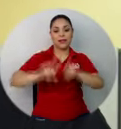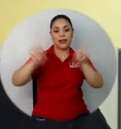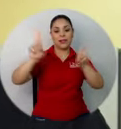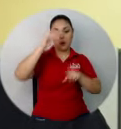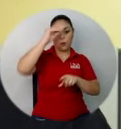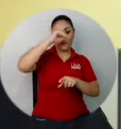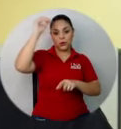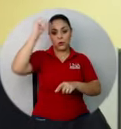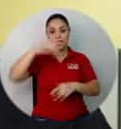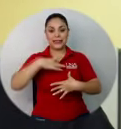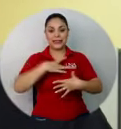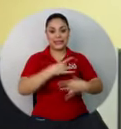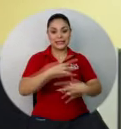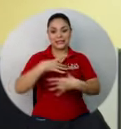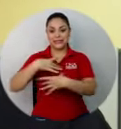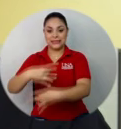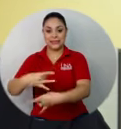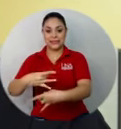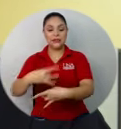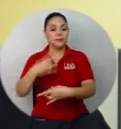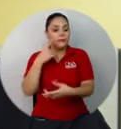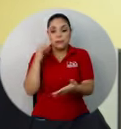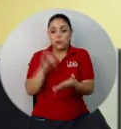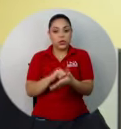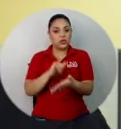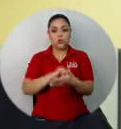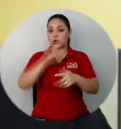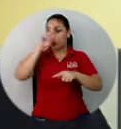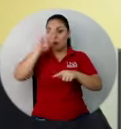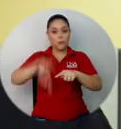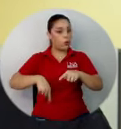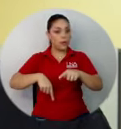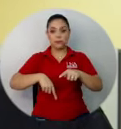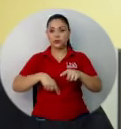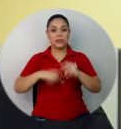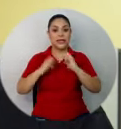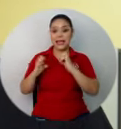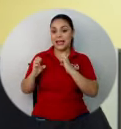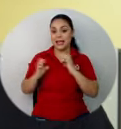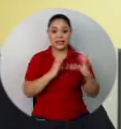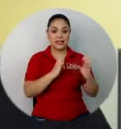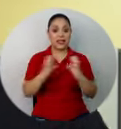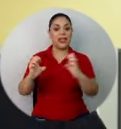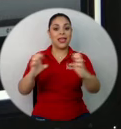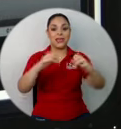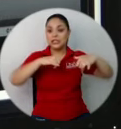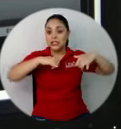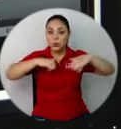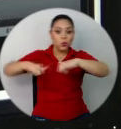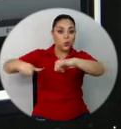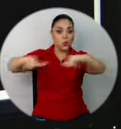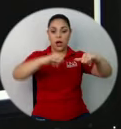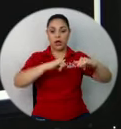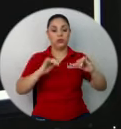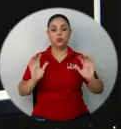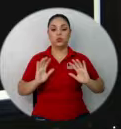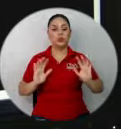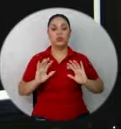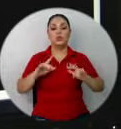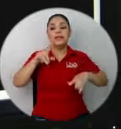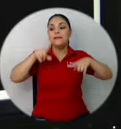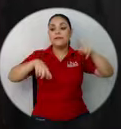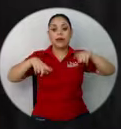son diferentes. En ese sentido, no podemos desarrollar estrategias que sean iguales para todo el mundo. Tenemos que ir buscando elementos